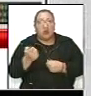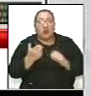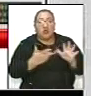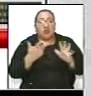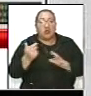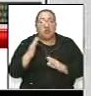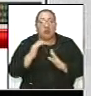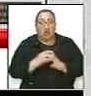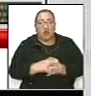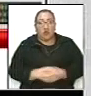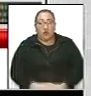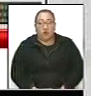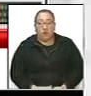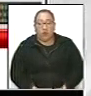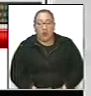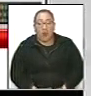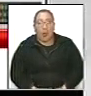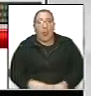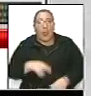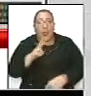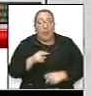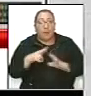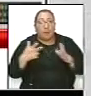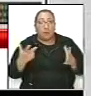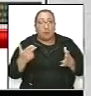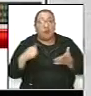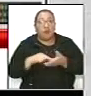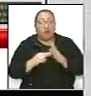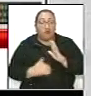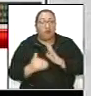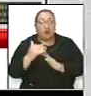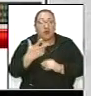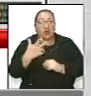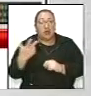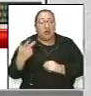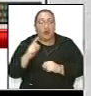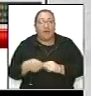32.878 millones y en el 2018 hemos subido a